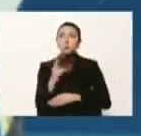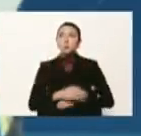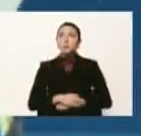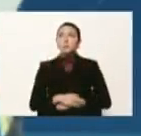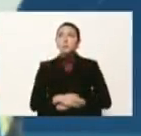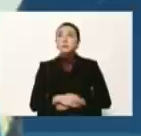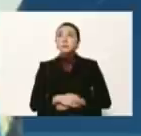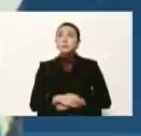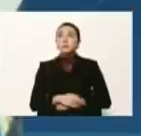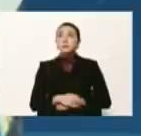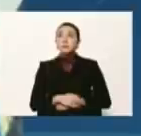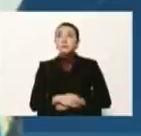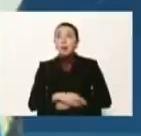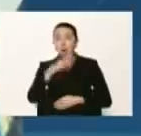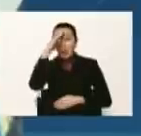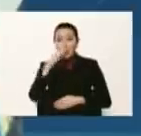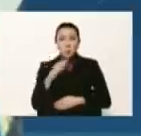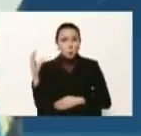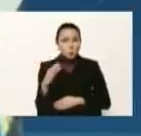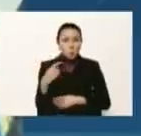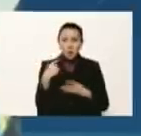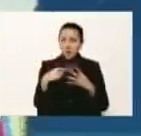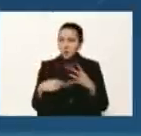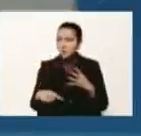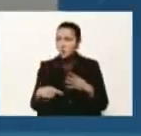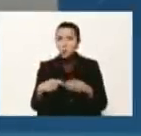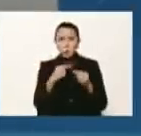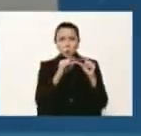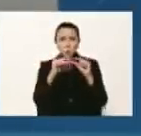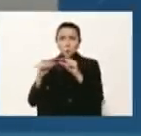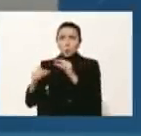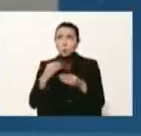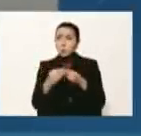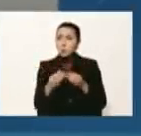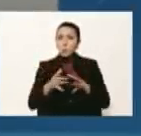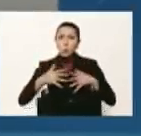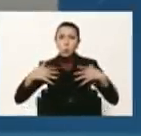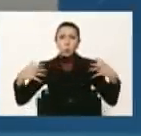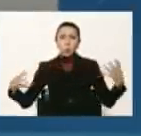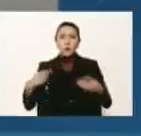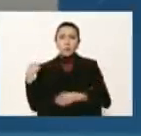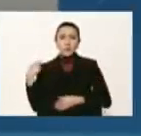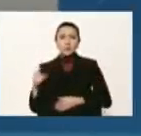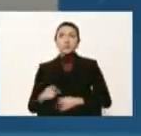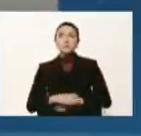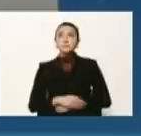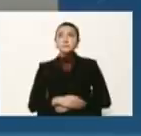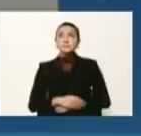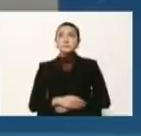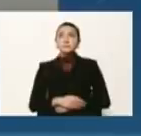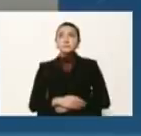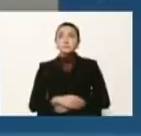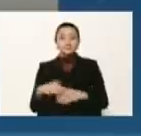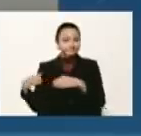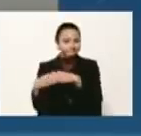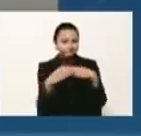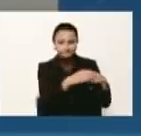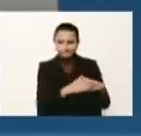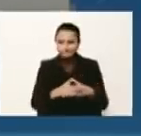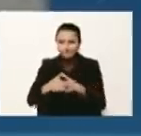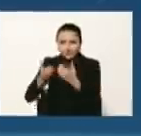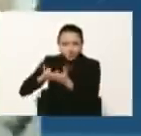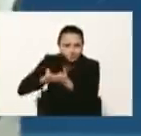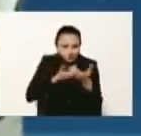de Colombia, las municiones, como municiones en cantidad tenían estos delincuentes, sus